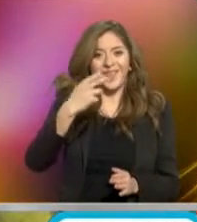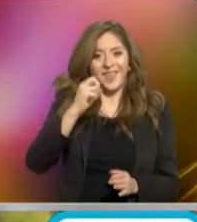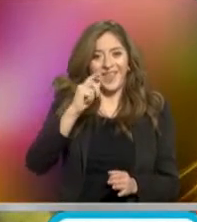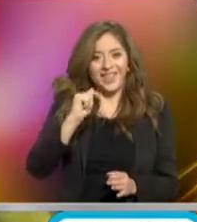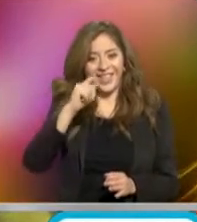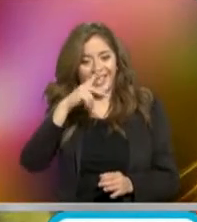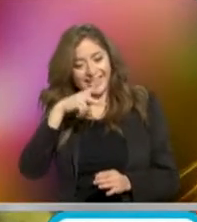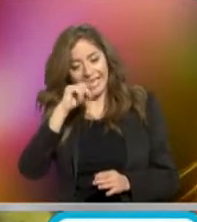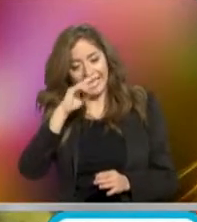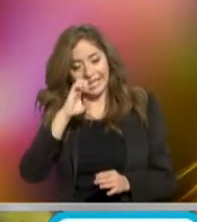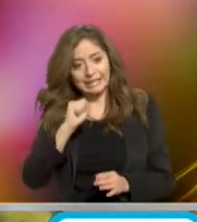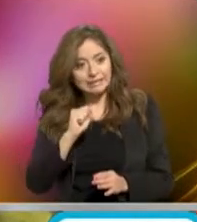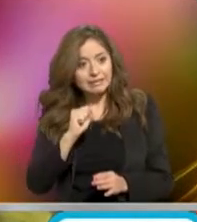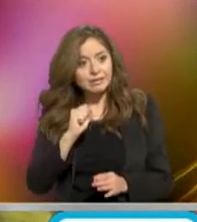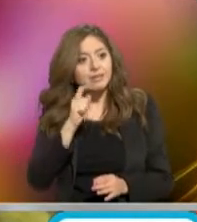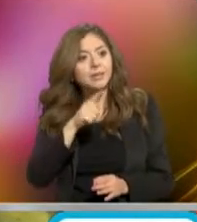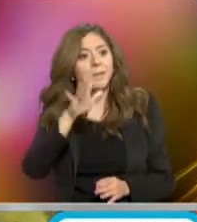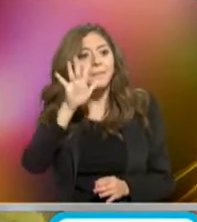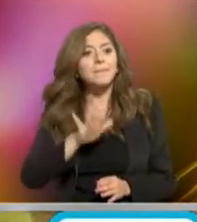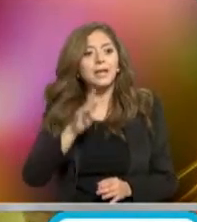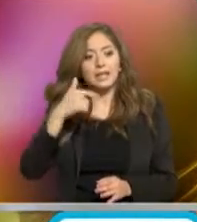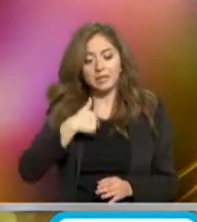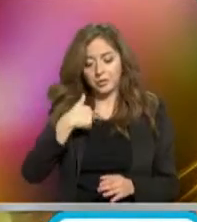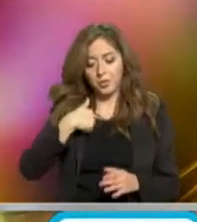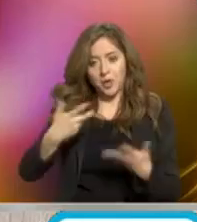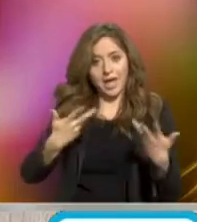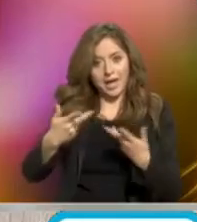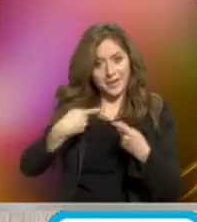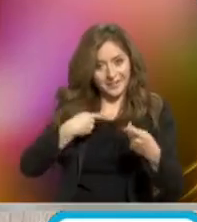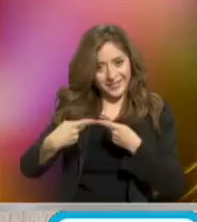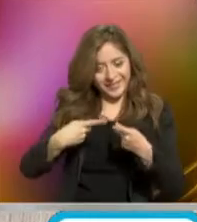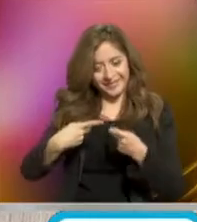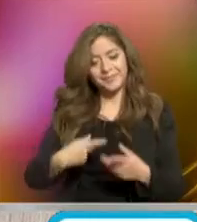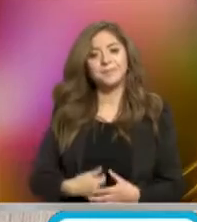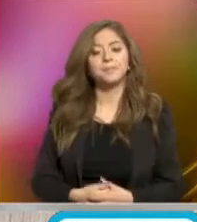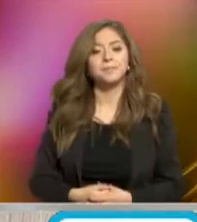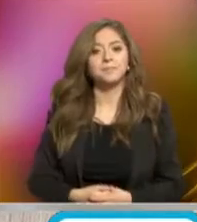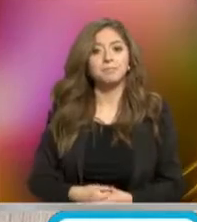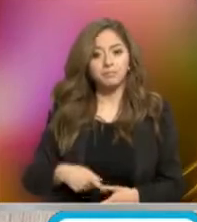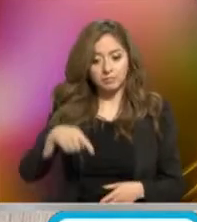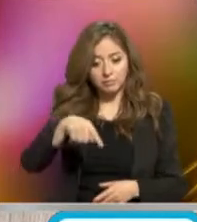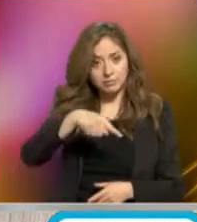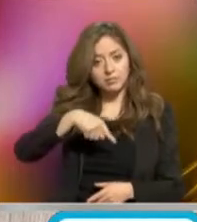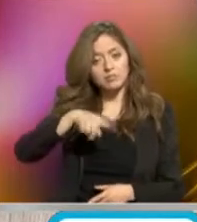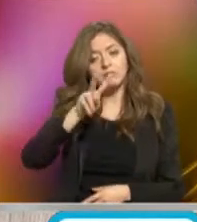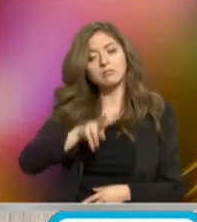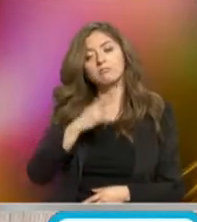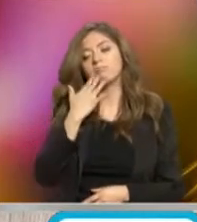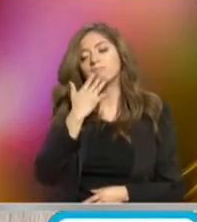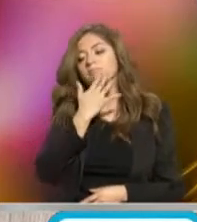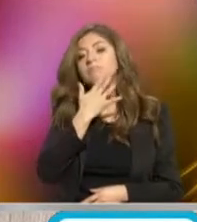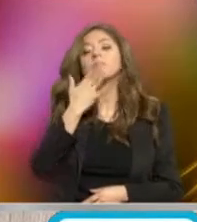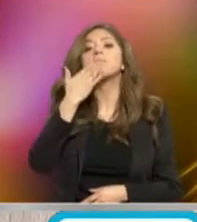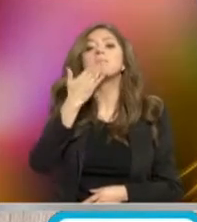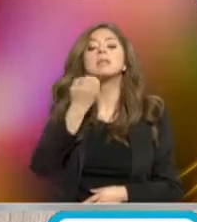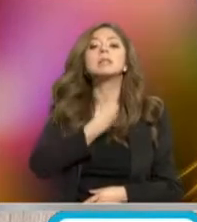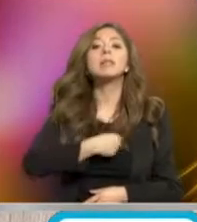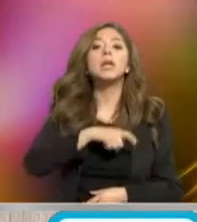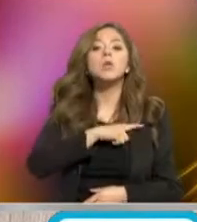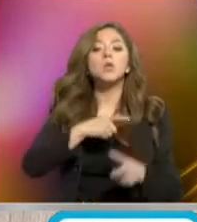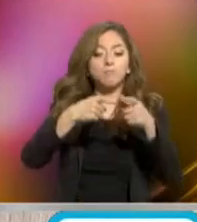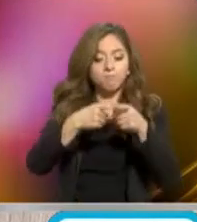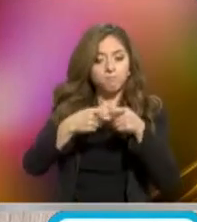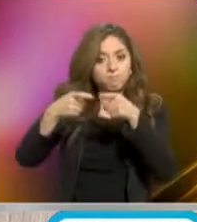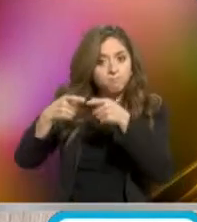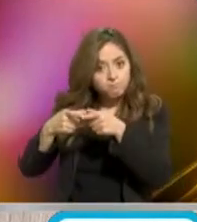Mira, Porque se mejor parecen no a lo los que pudiste yo haber hago a veces. Yo creo que sí. Estos son muy ricos y Sí. aparte muy sanos y balanceados. Son unos hot cakes